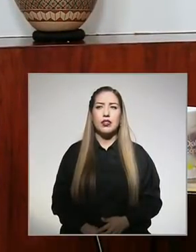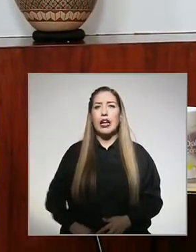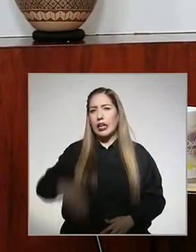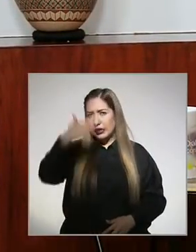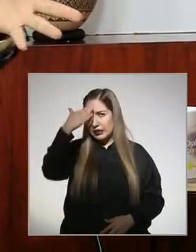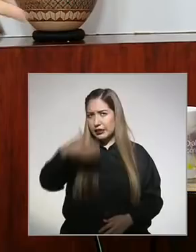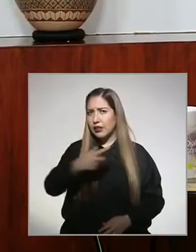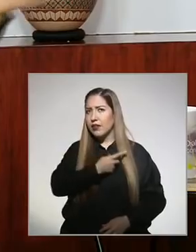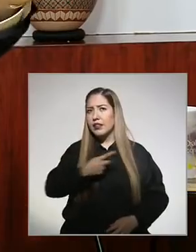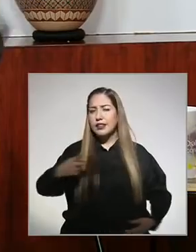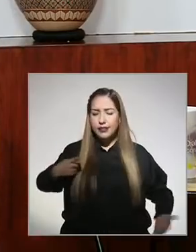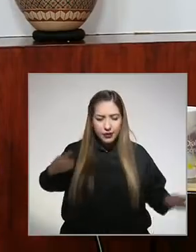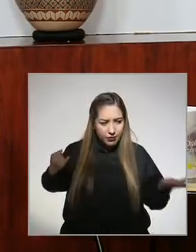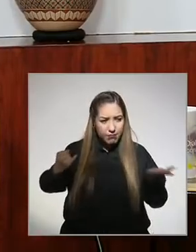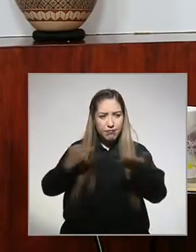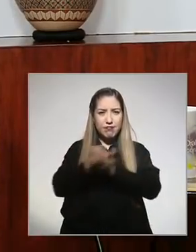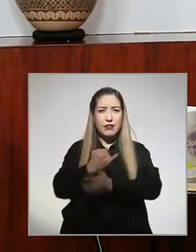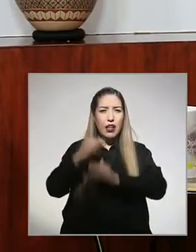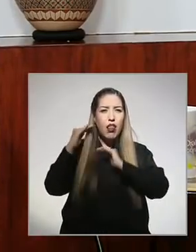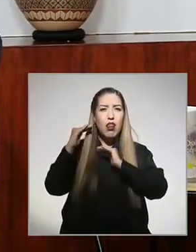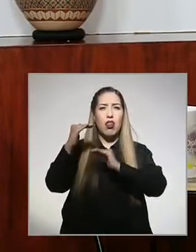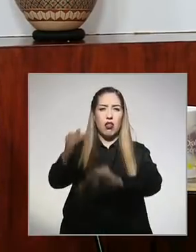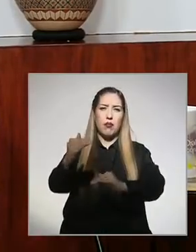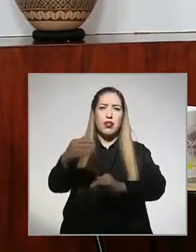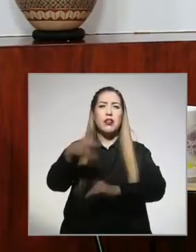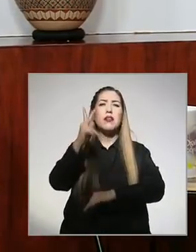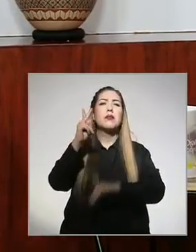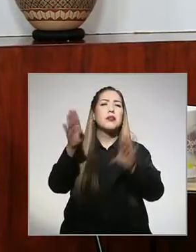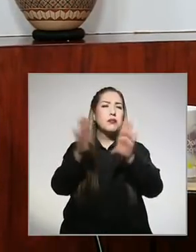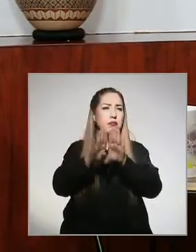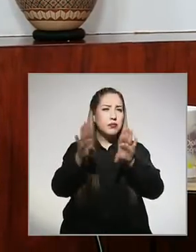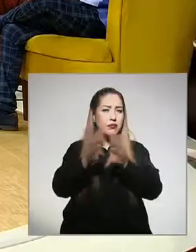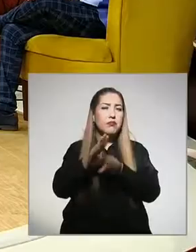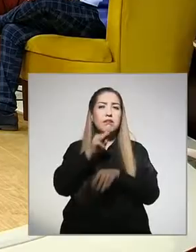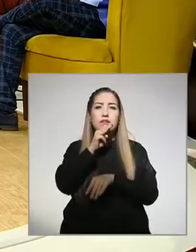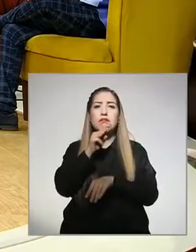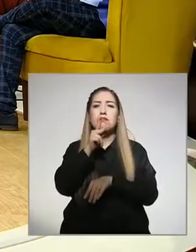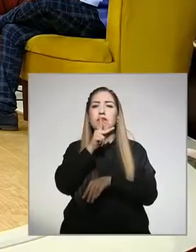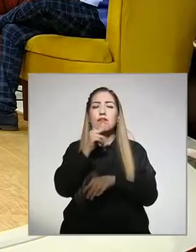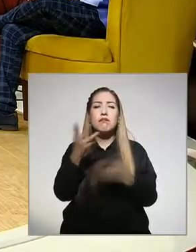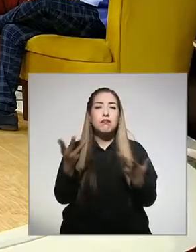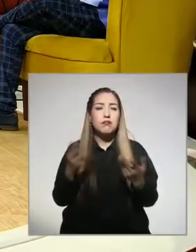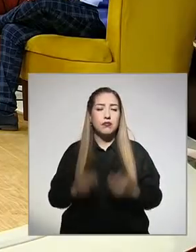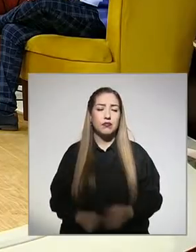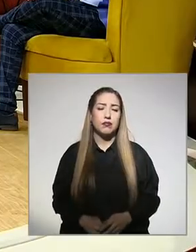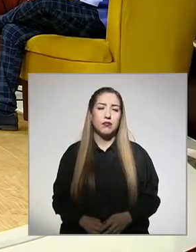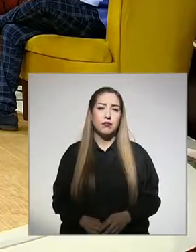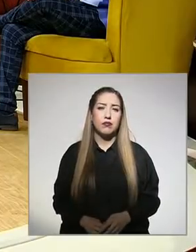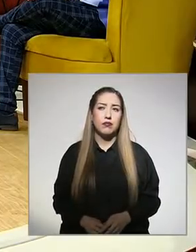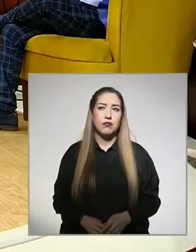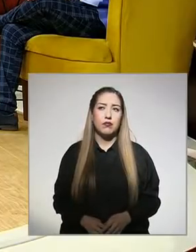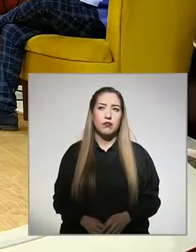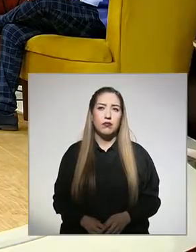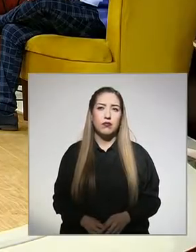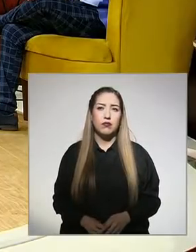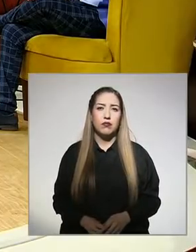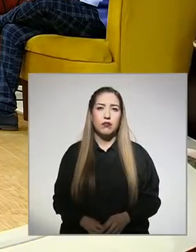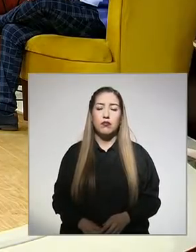y decir, poner límites. Pero fíjate cómo pone límites muchas veces una mamá o un papá. Miguel Ángel,